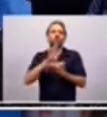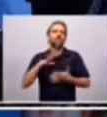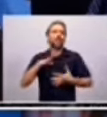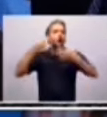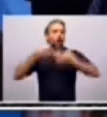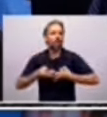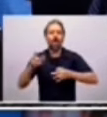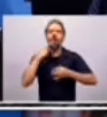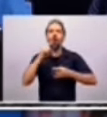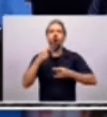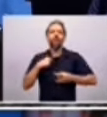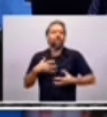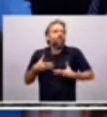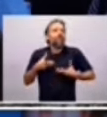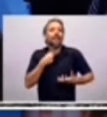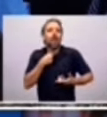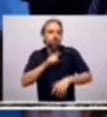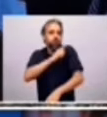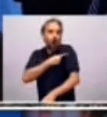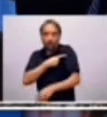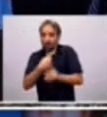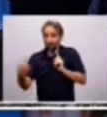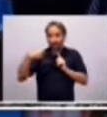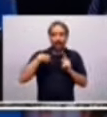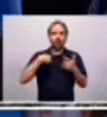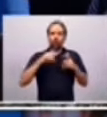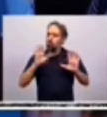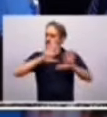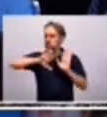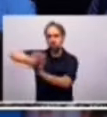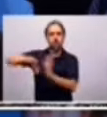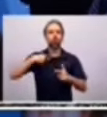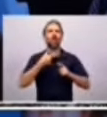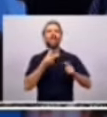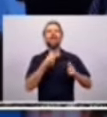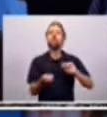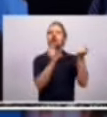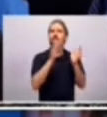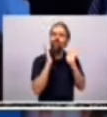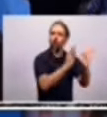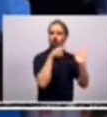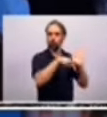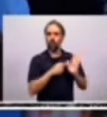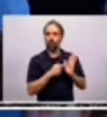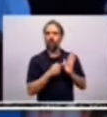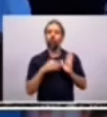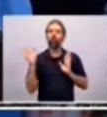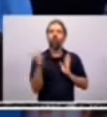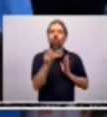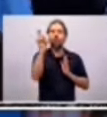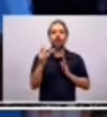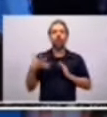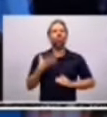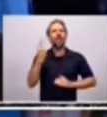empresa sea de alguien probablemente extranjero para incrementar los recursos, la rentabilidad. ¿Y a dónde llevarse